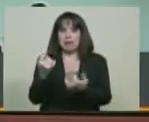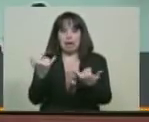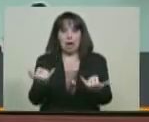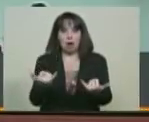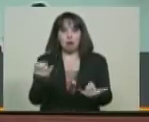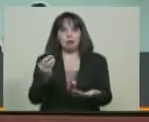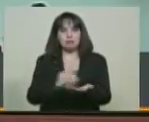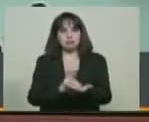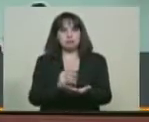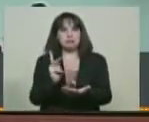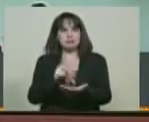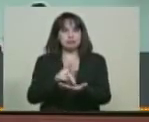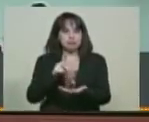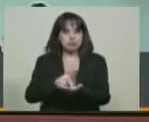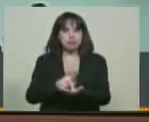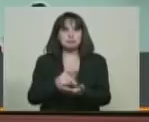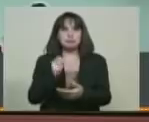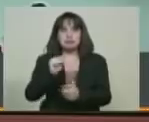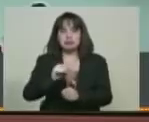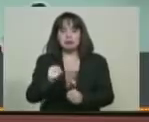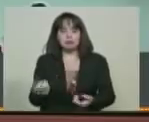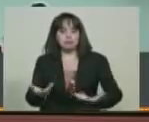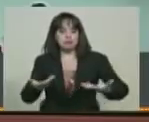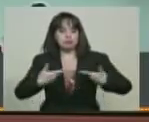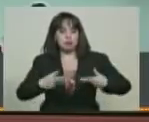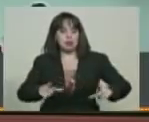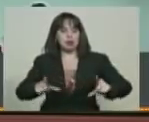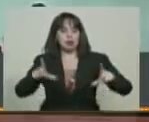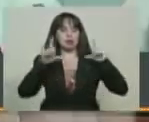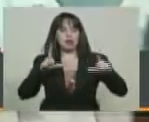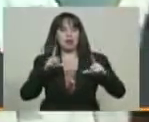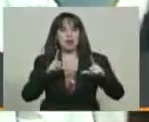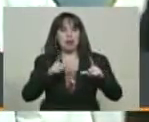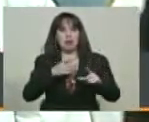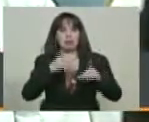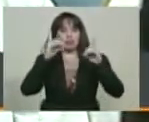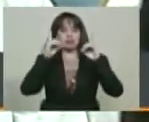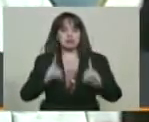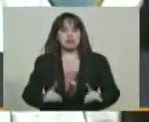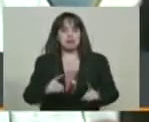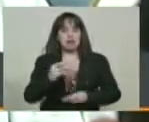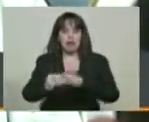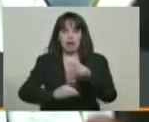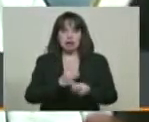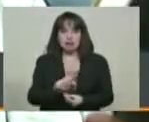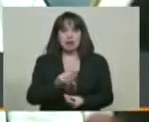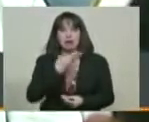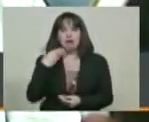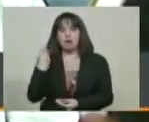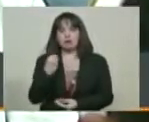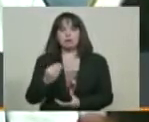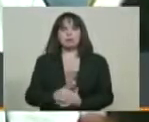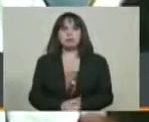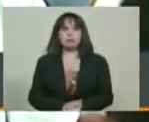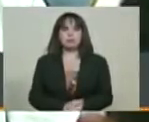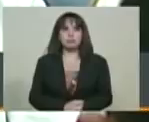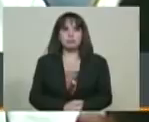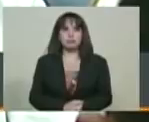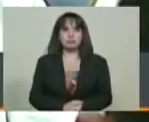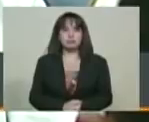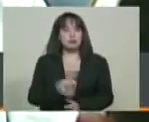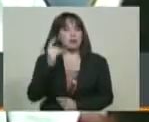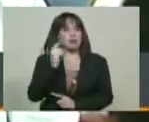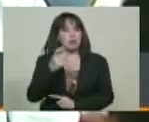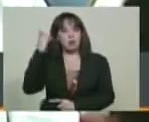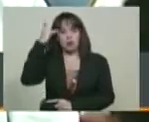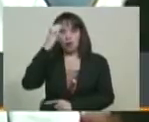La juventud tuvo el poder de decidir y de hacer. Debemos tener conciencia